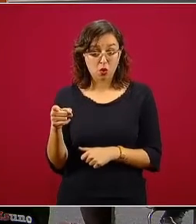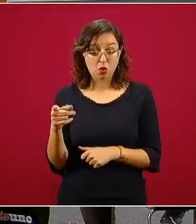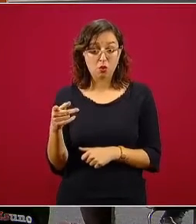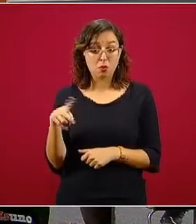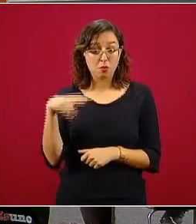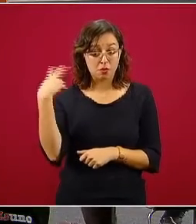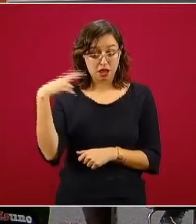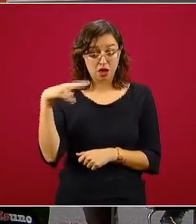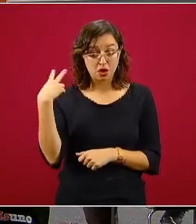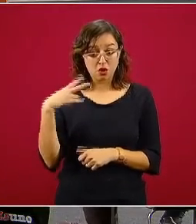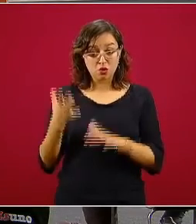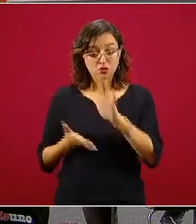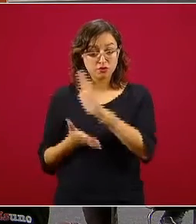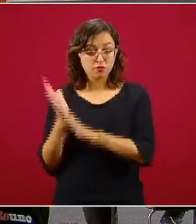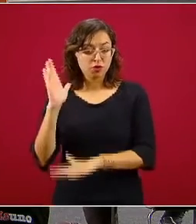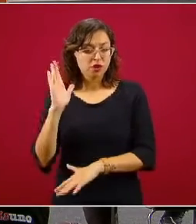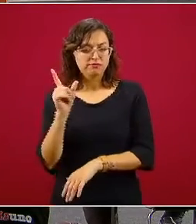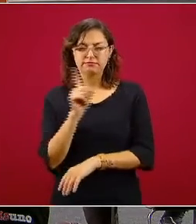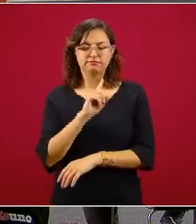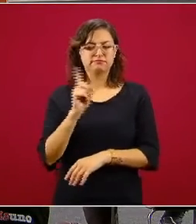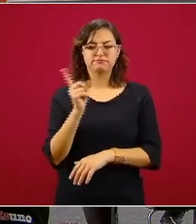Veracruz, se va por